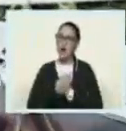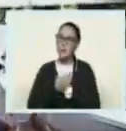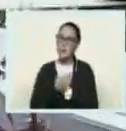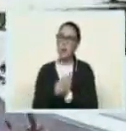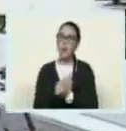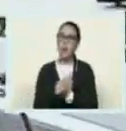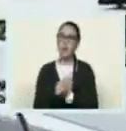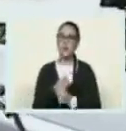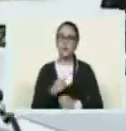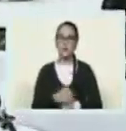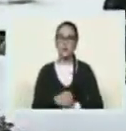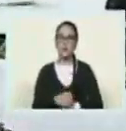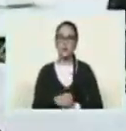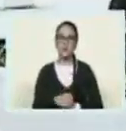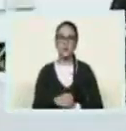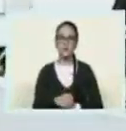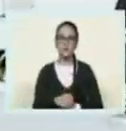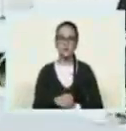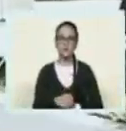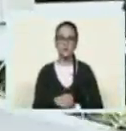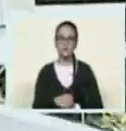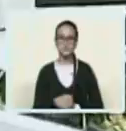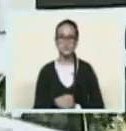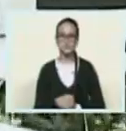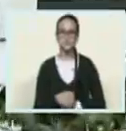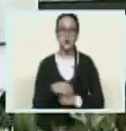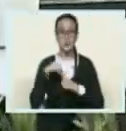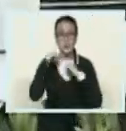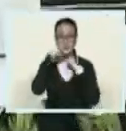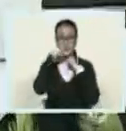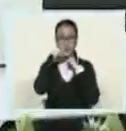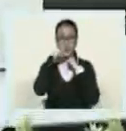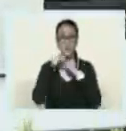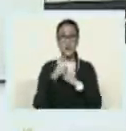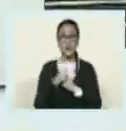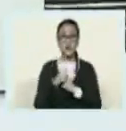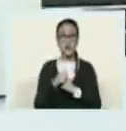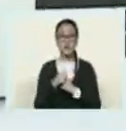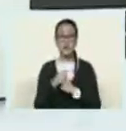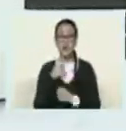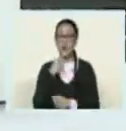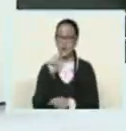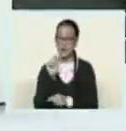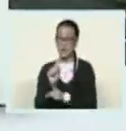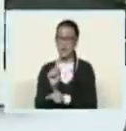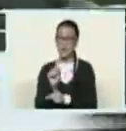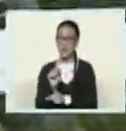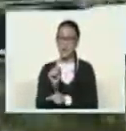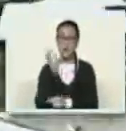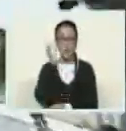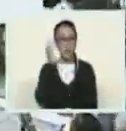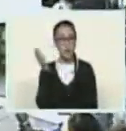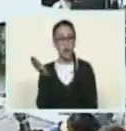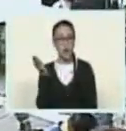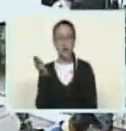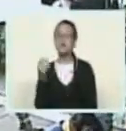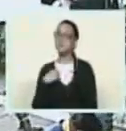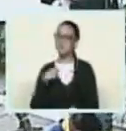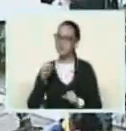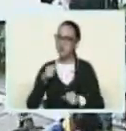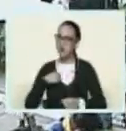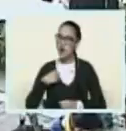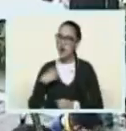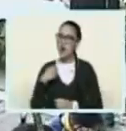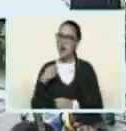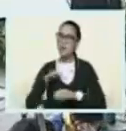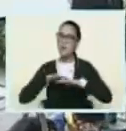amor. Decía Sebastián Francisco de Miranda a Catalina la Grande: llevaré por el mundo